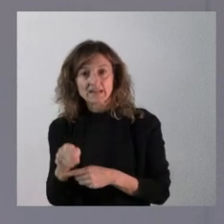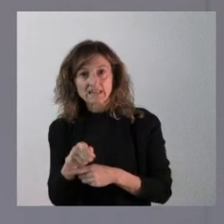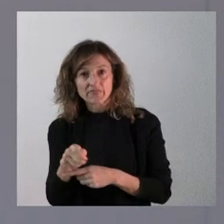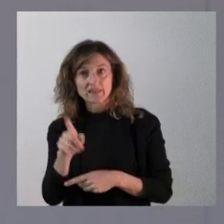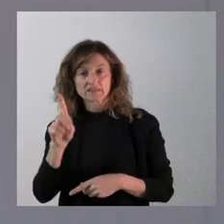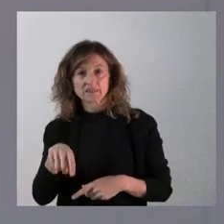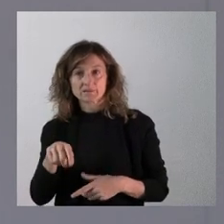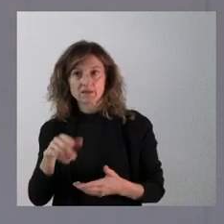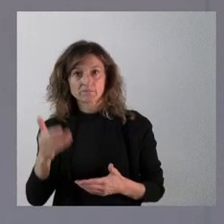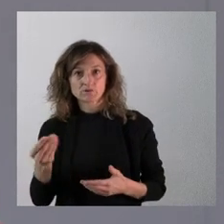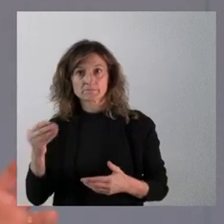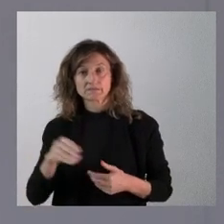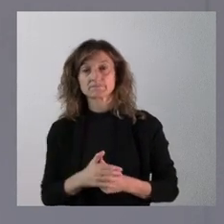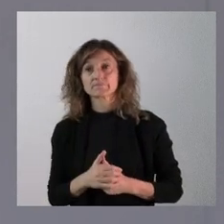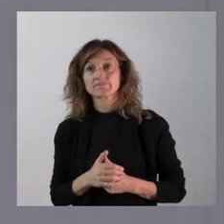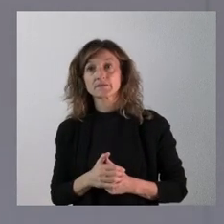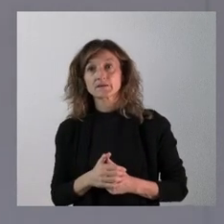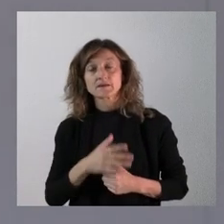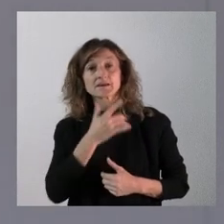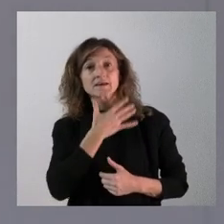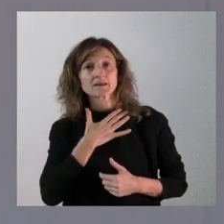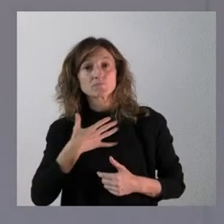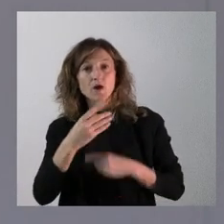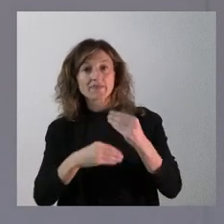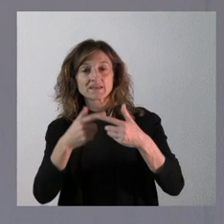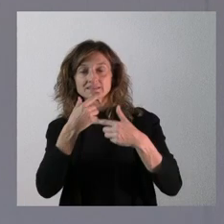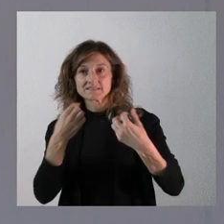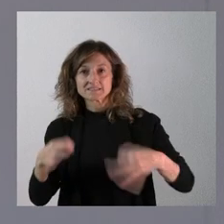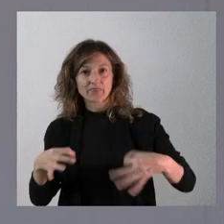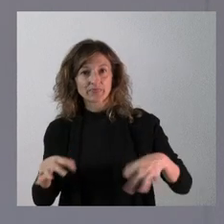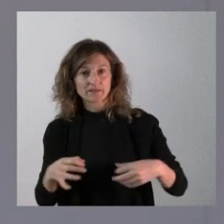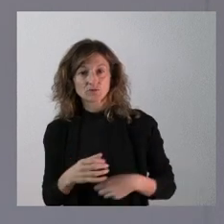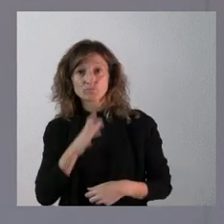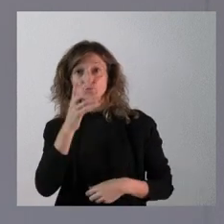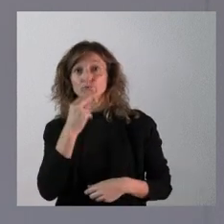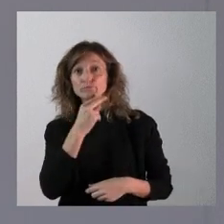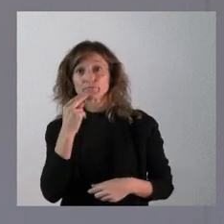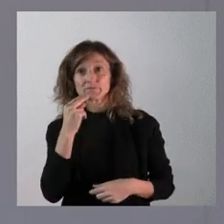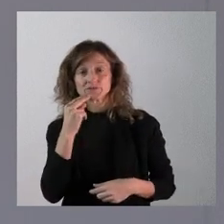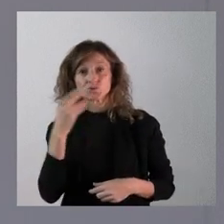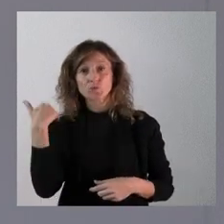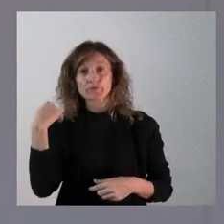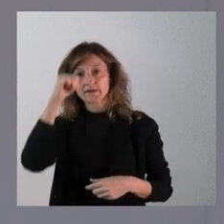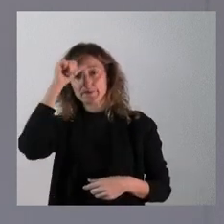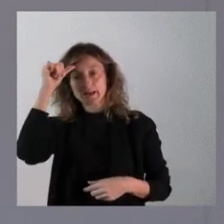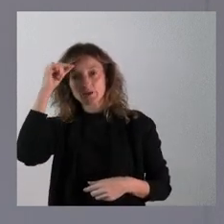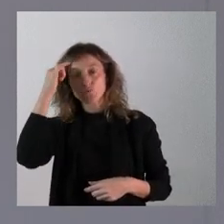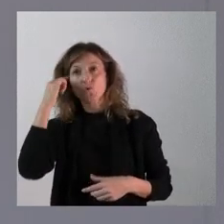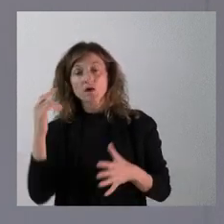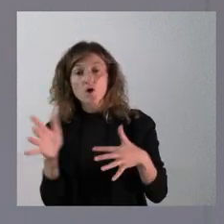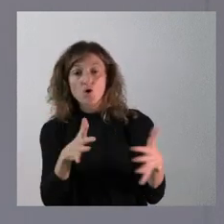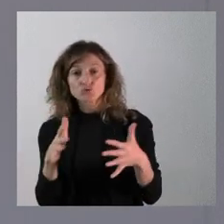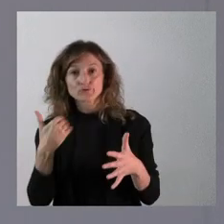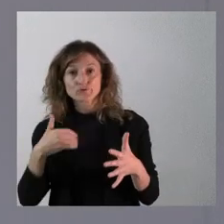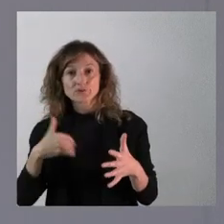el procedimiento lo que buscamos que sea lo más sencillo posible tengan ustedes en cuenta que el compromiso ese asumió en verano Y en otoño lo